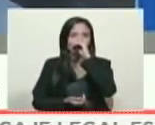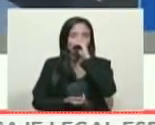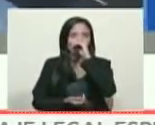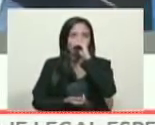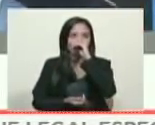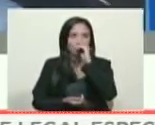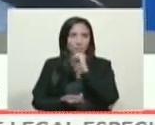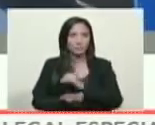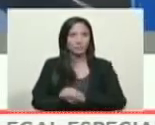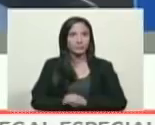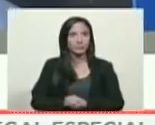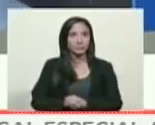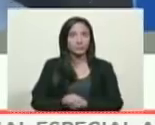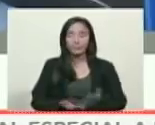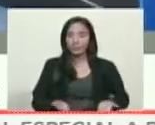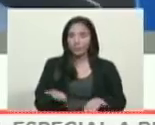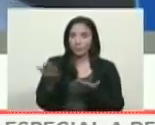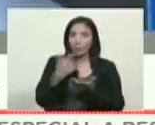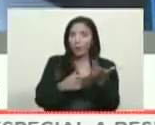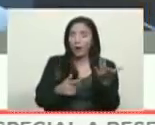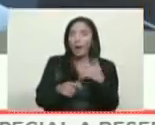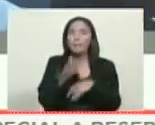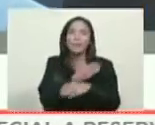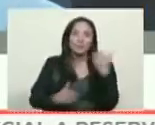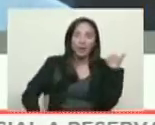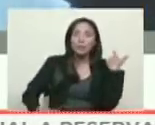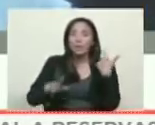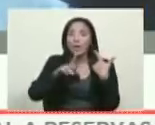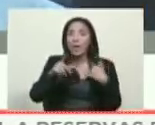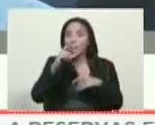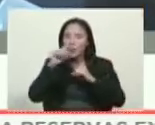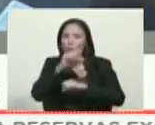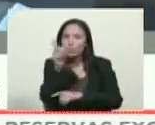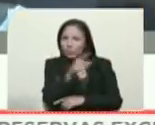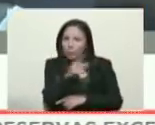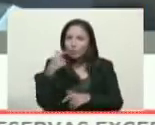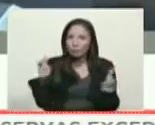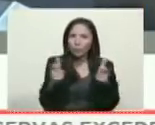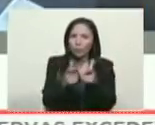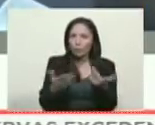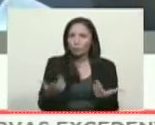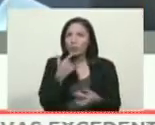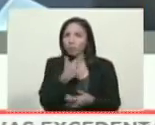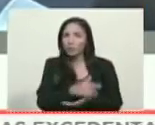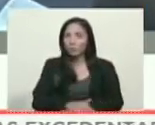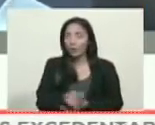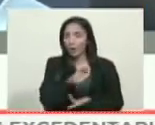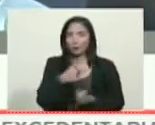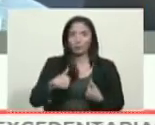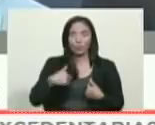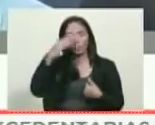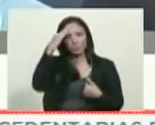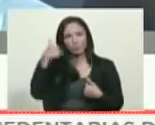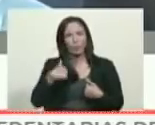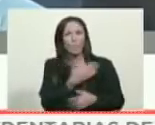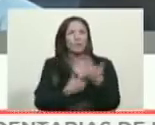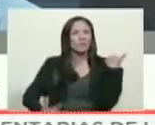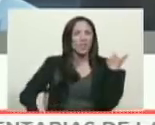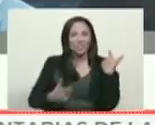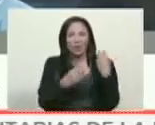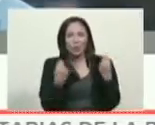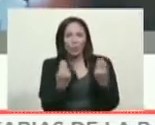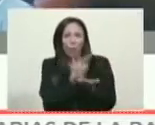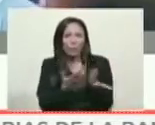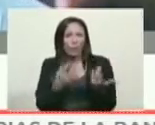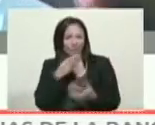que él sabía que el presidente se llama Nicolás Maduro? ¿Lo dijo o no lo dijo? Que él sabía que él no era presidente de nada, que cómo se va a creer el